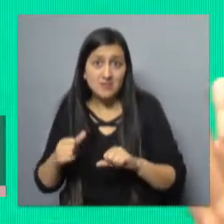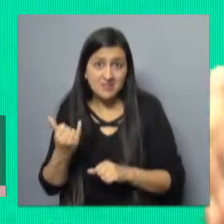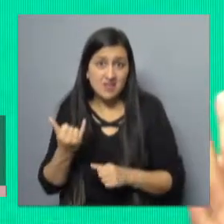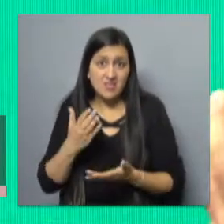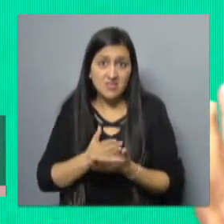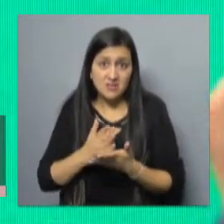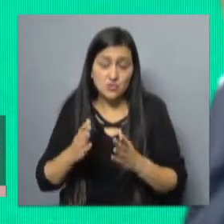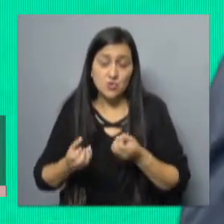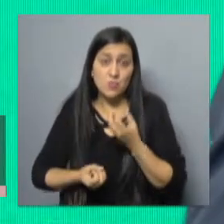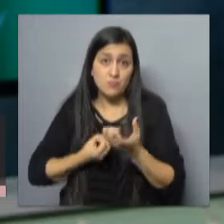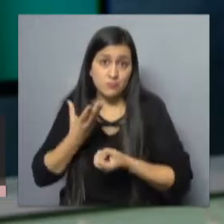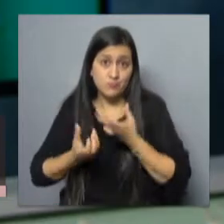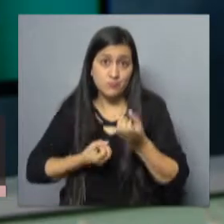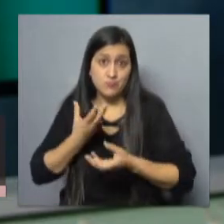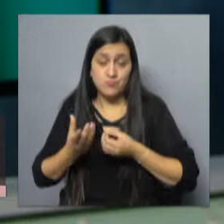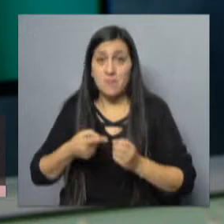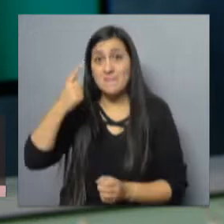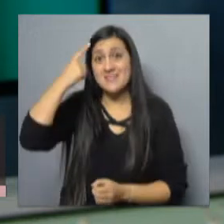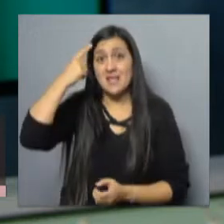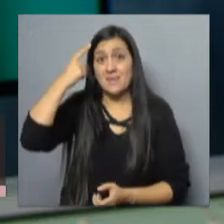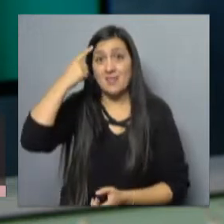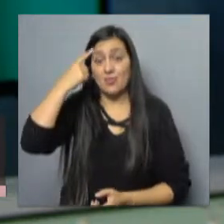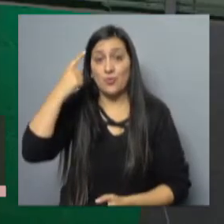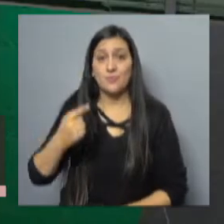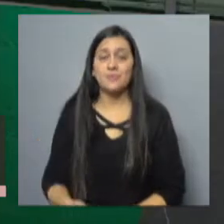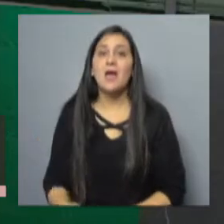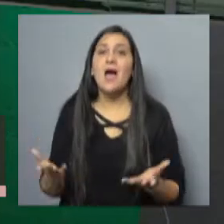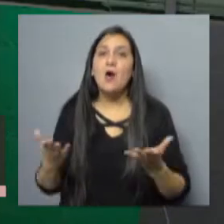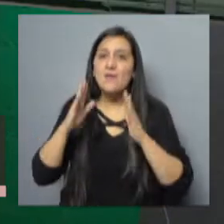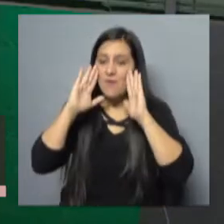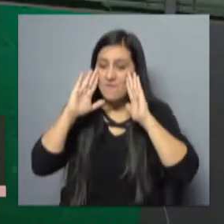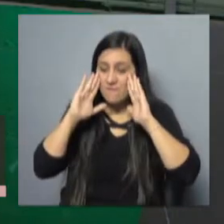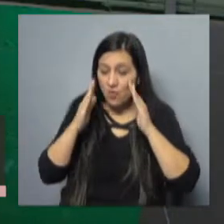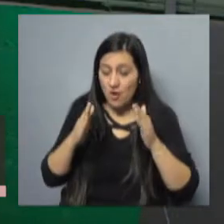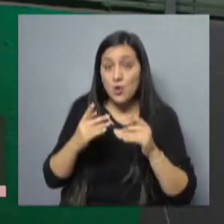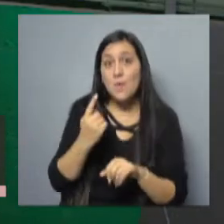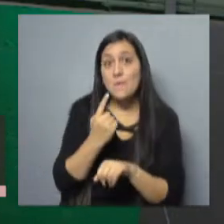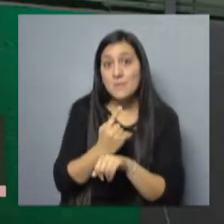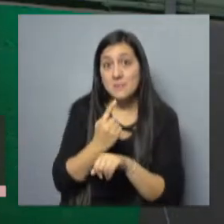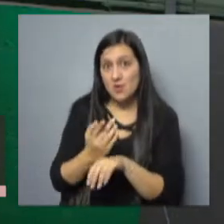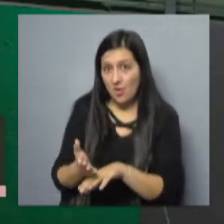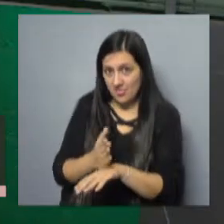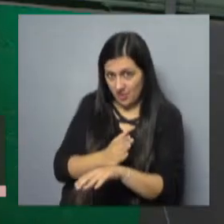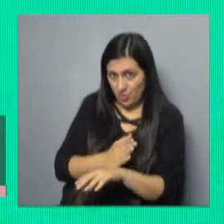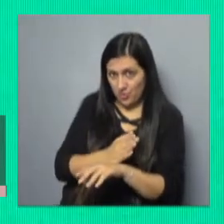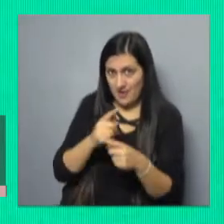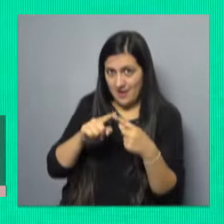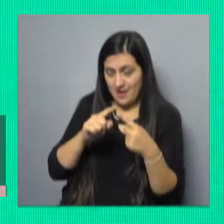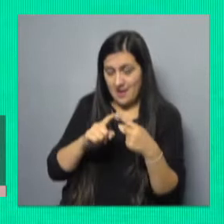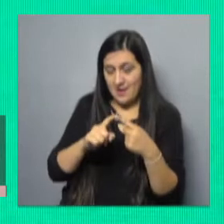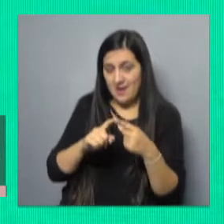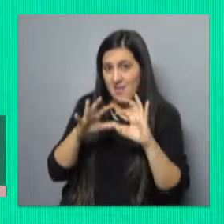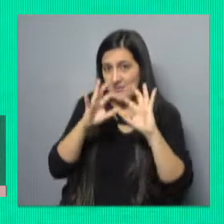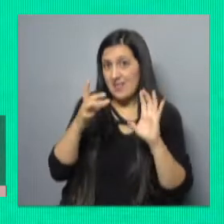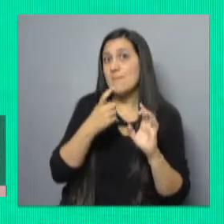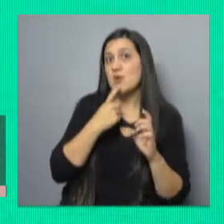del derecho de la expresión del pensamiento vamos a enfocarnos primero en la anterior que después se llama cautivo pensando